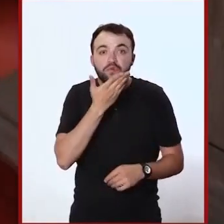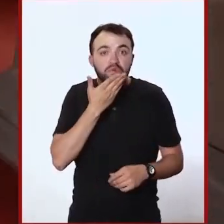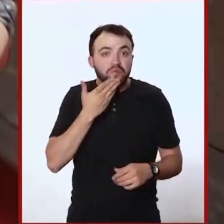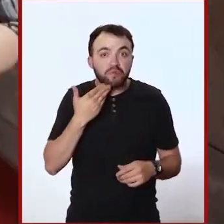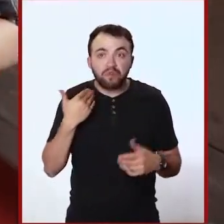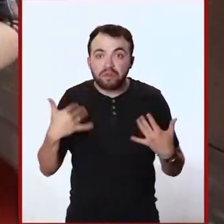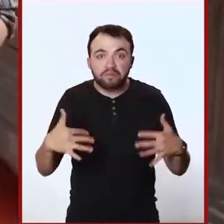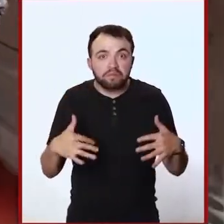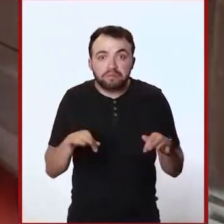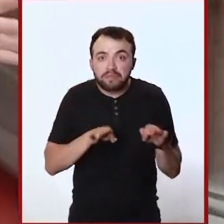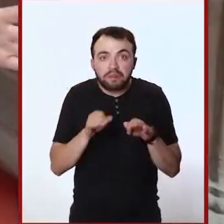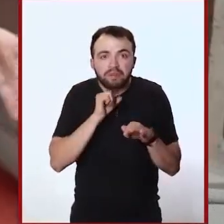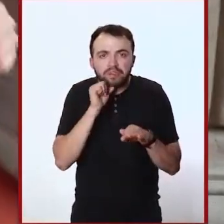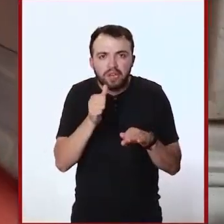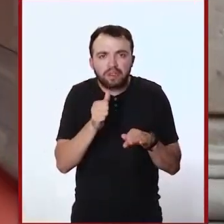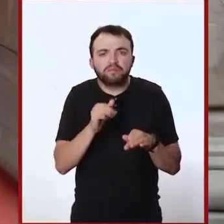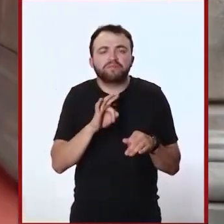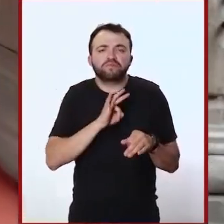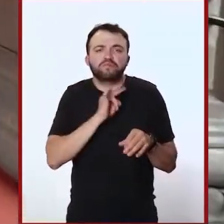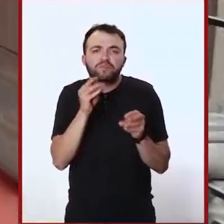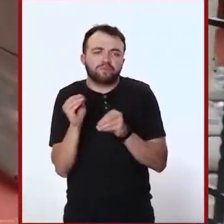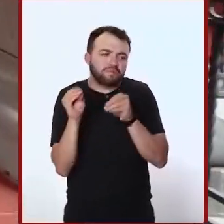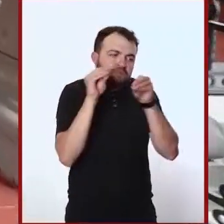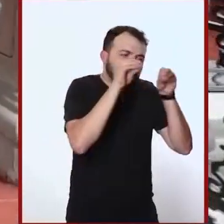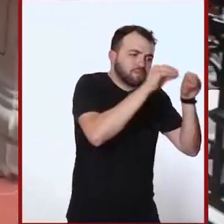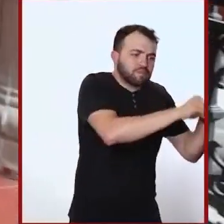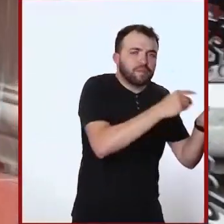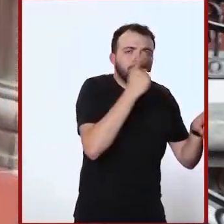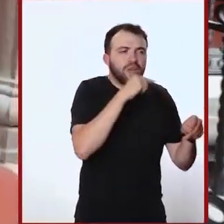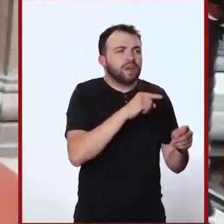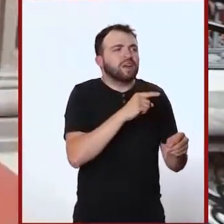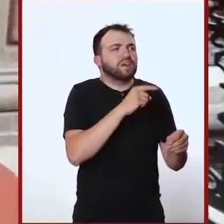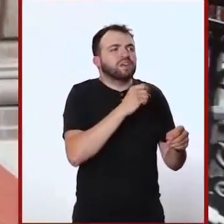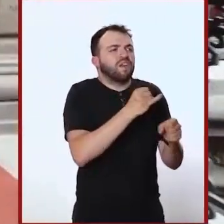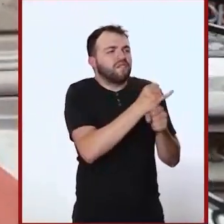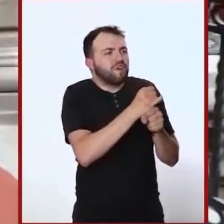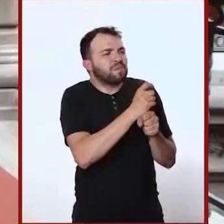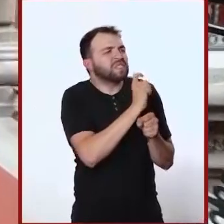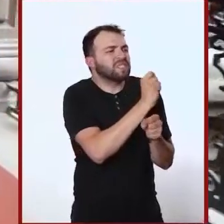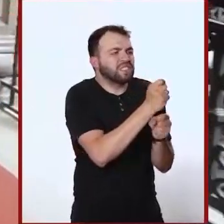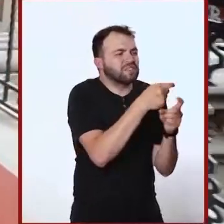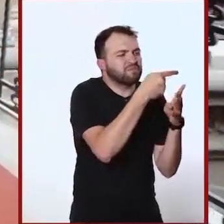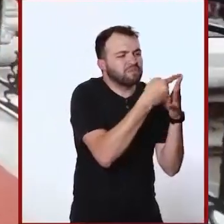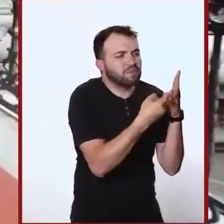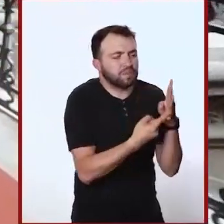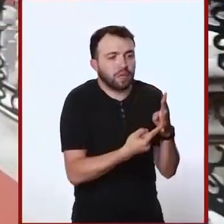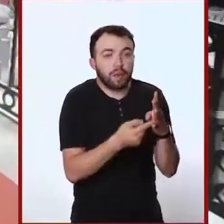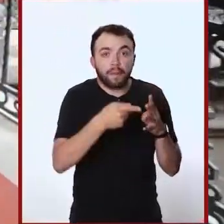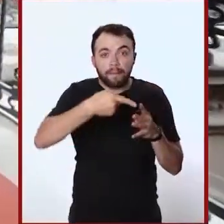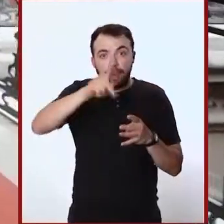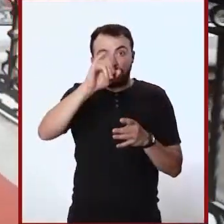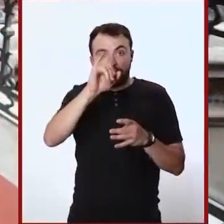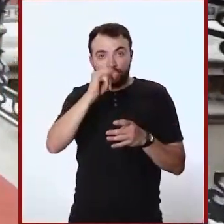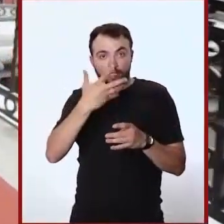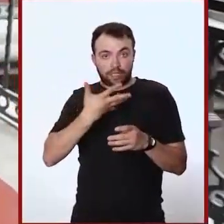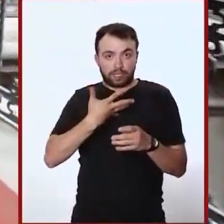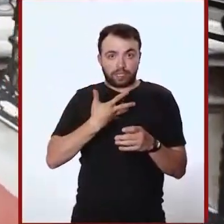acercar a solicitar informes. Pero si se cuenta con un empleo formal, también se tiene derecho a generar antigüedad para recibir un